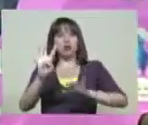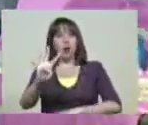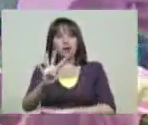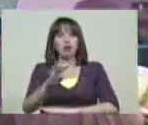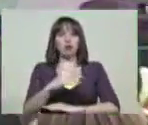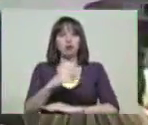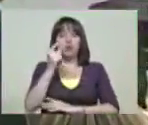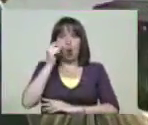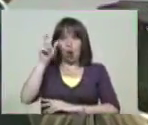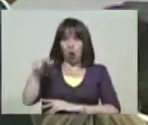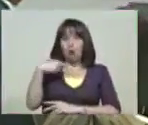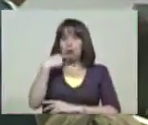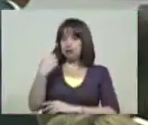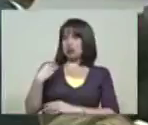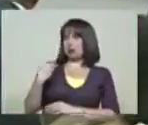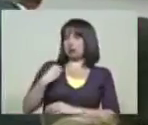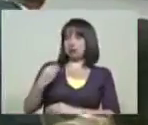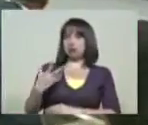dijo